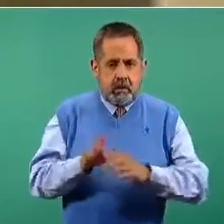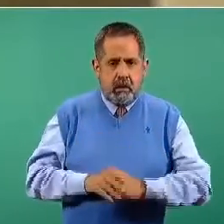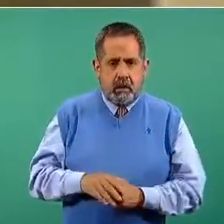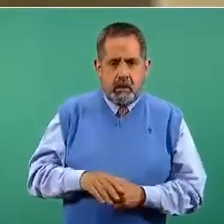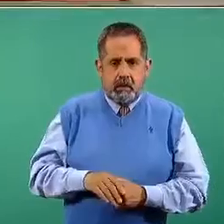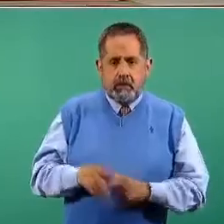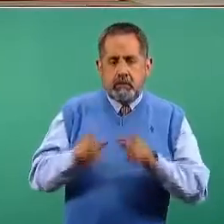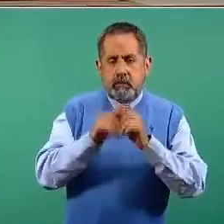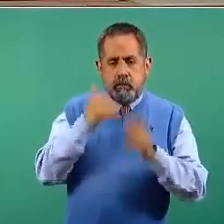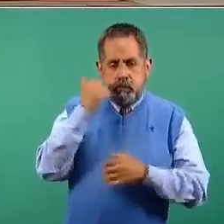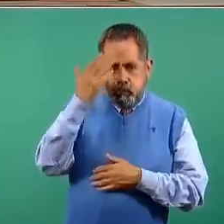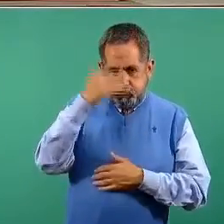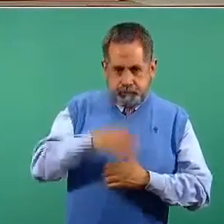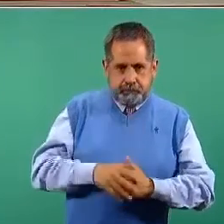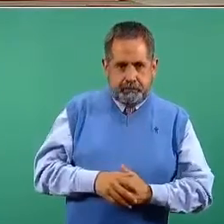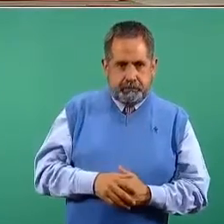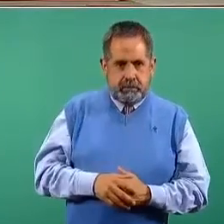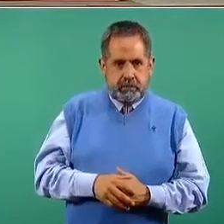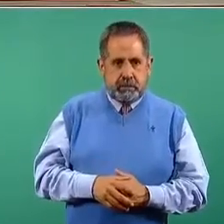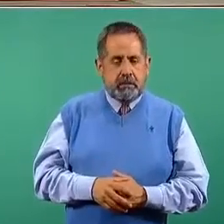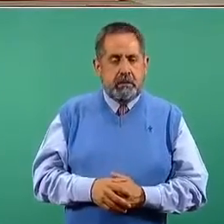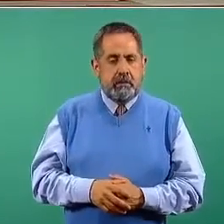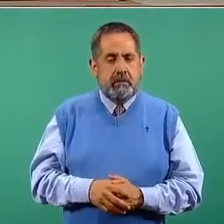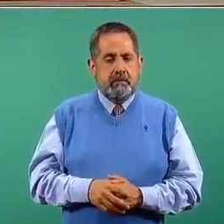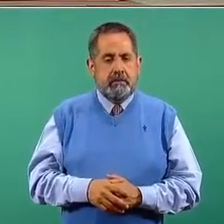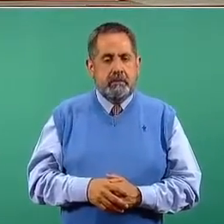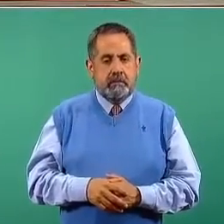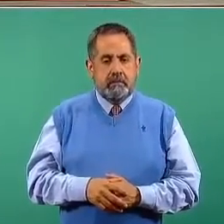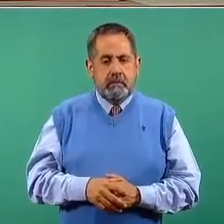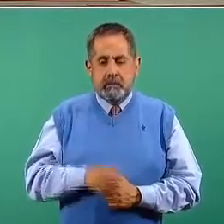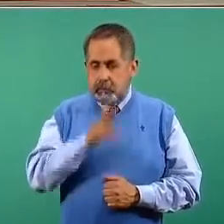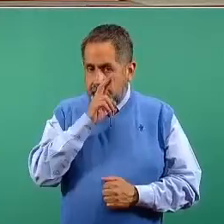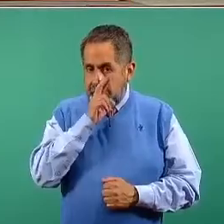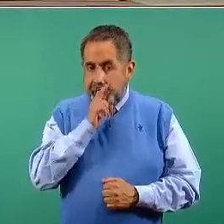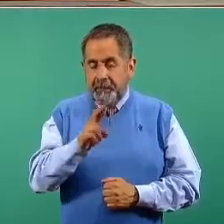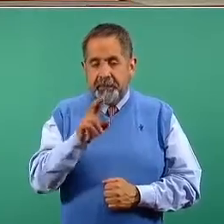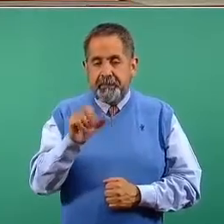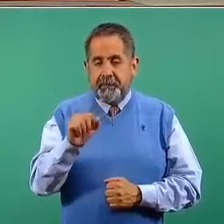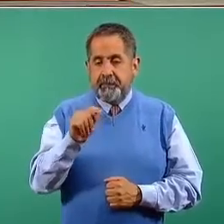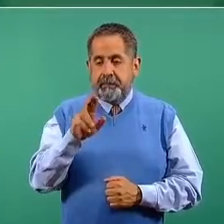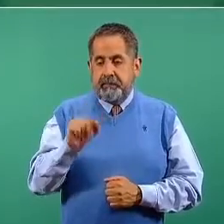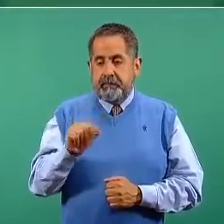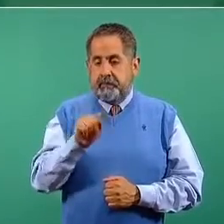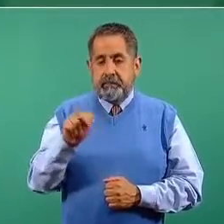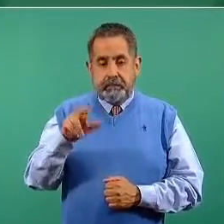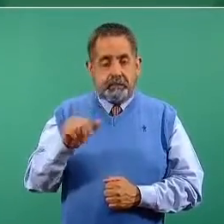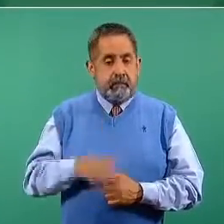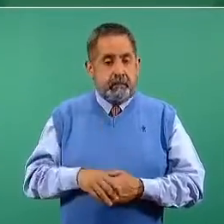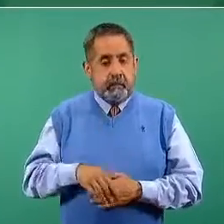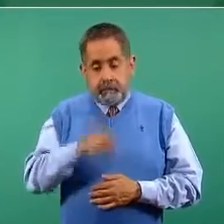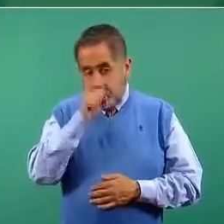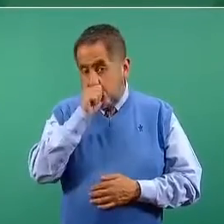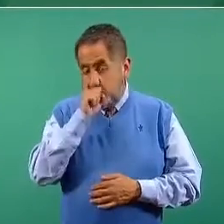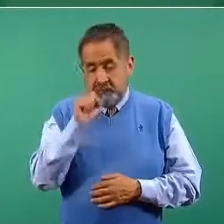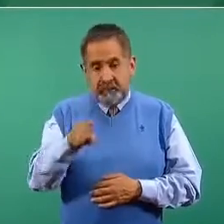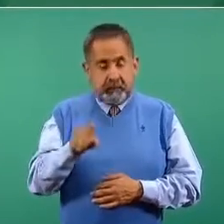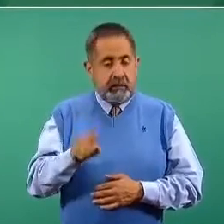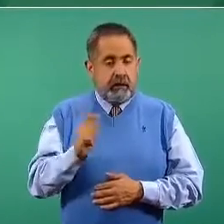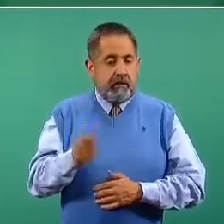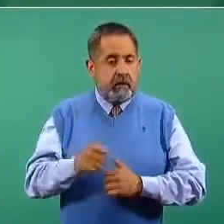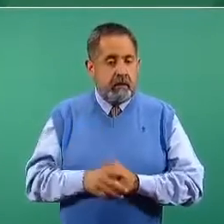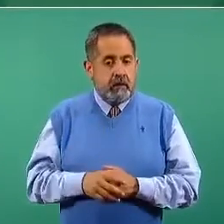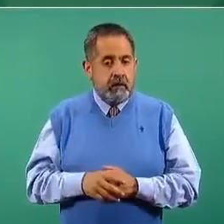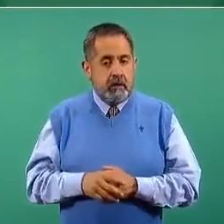Nada más. Gracias, Arturo. Contesto primero lo de AstraZeneca, que efectivamente es un asunto en el